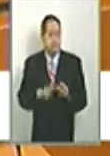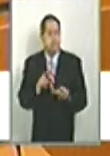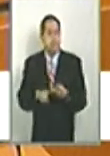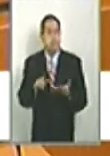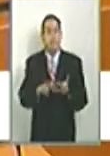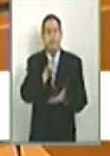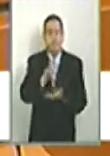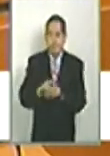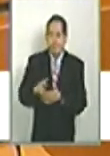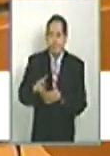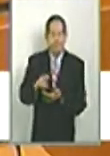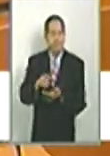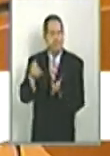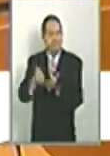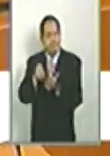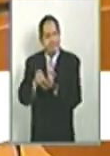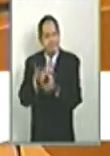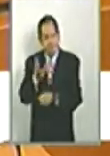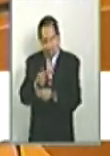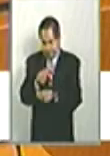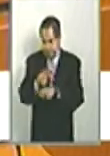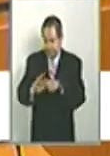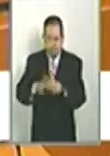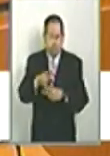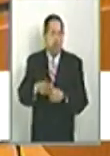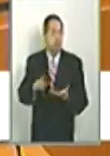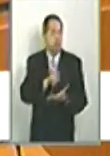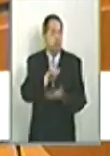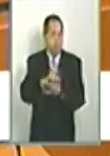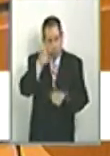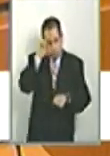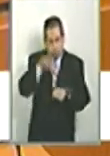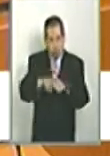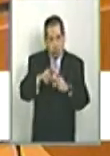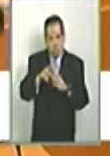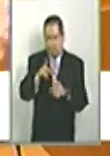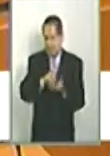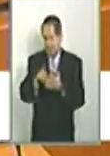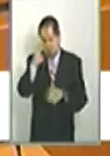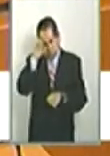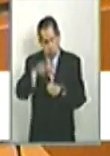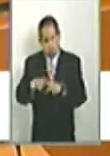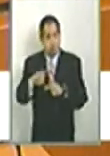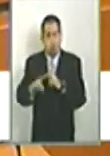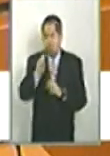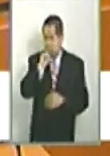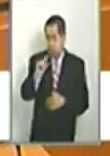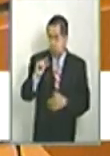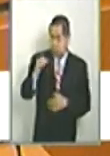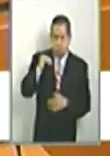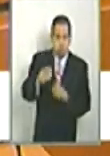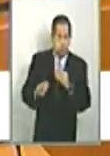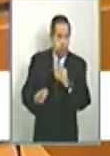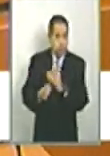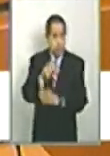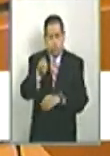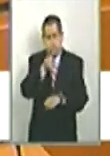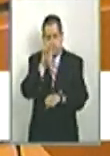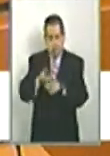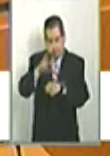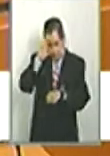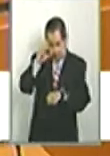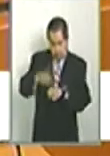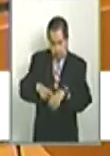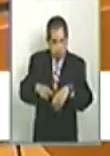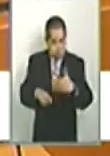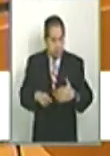de mejora regulatoria, la ley general de cultura y derechos culturales, a partir también de que se crea la Secretaría de Cultura,